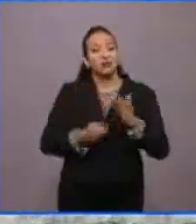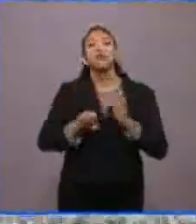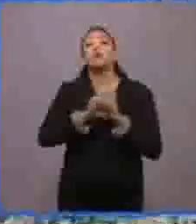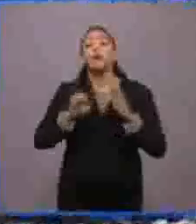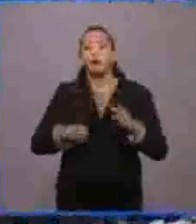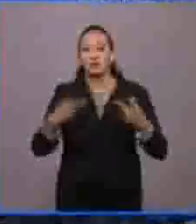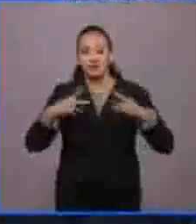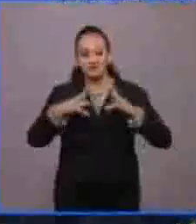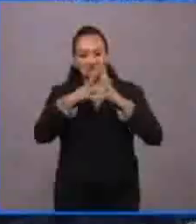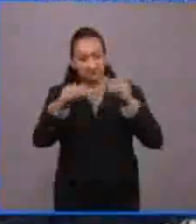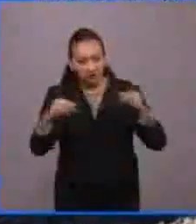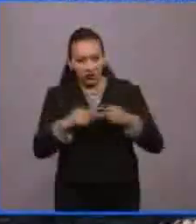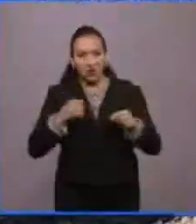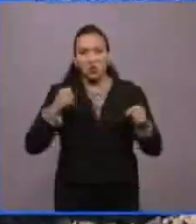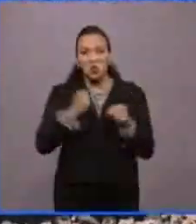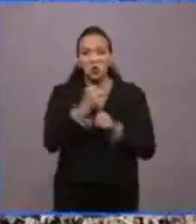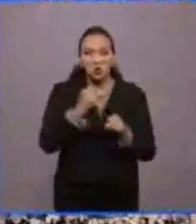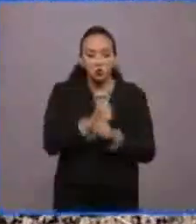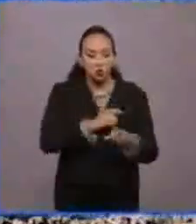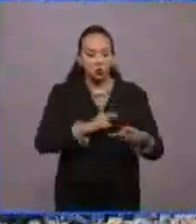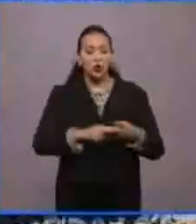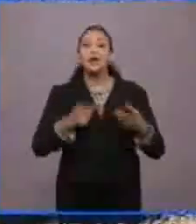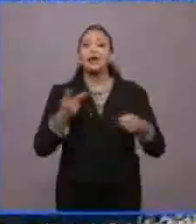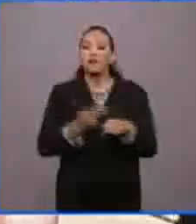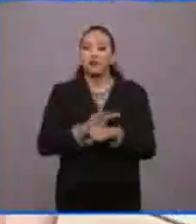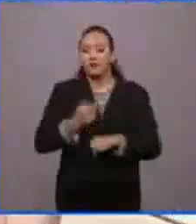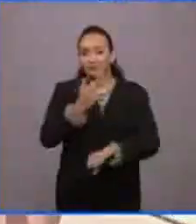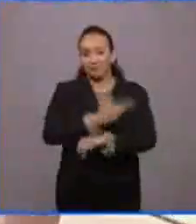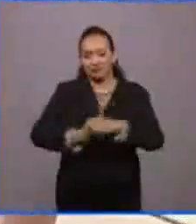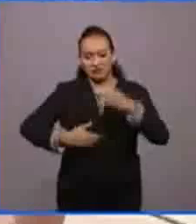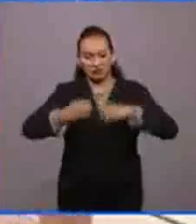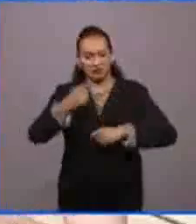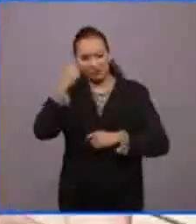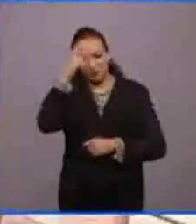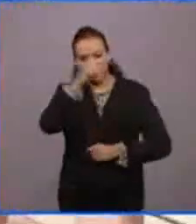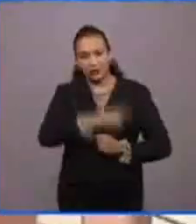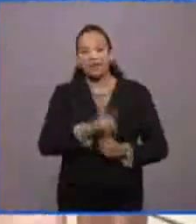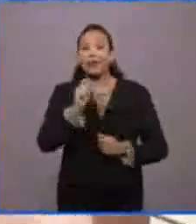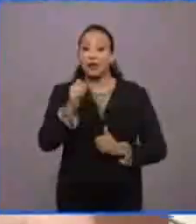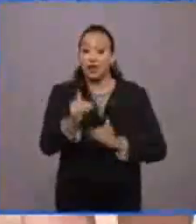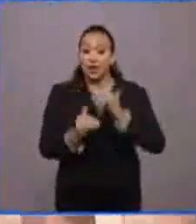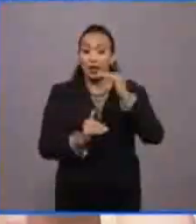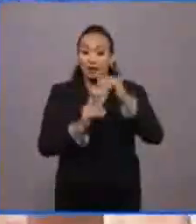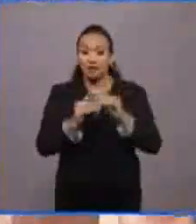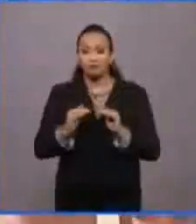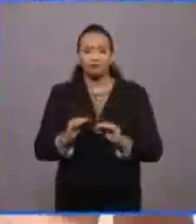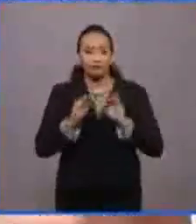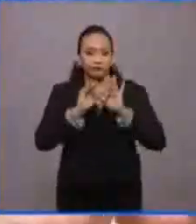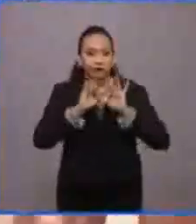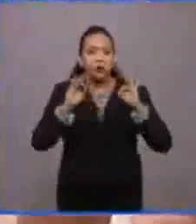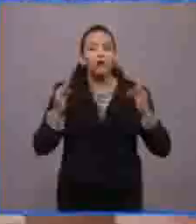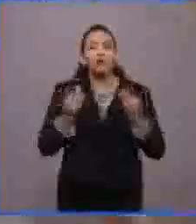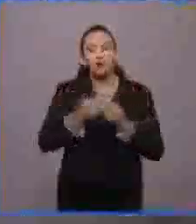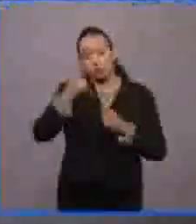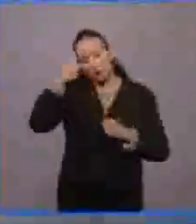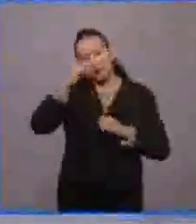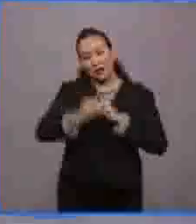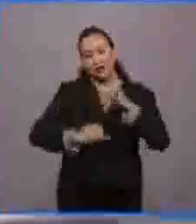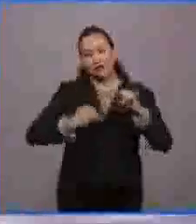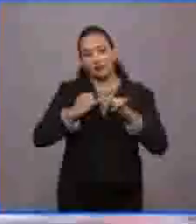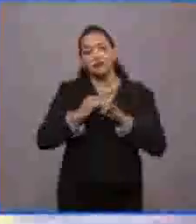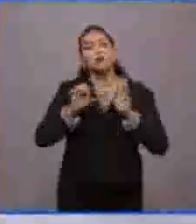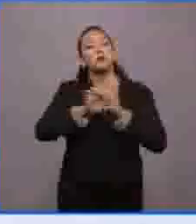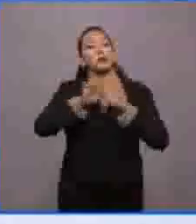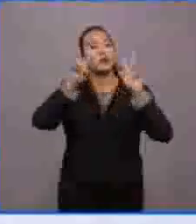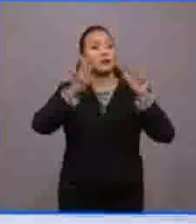desaparición forzada, tortura y ejecución extrajudicial. También avanzó en el desarrollo del orden público interamericano, en